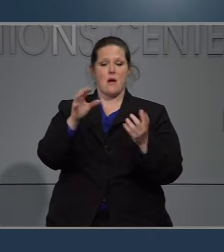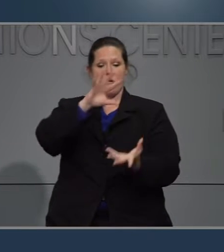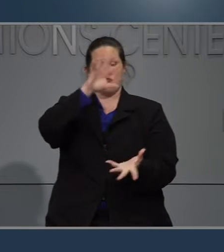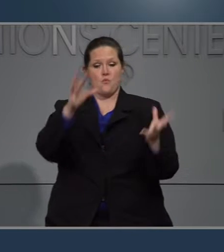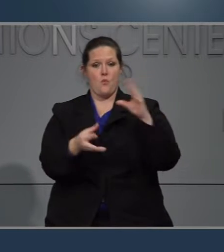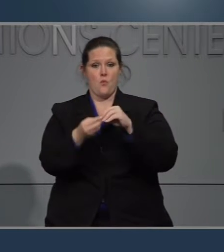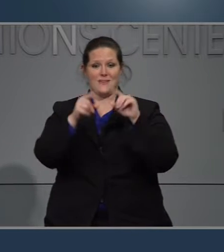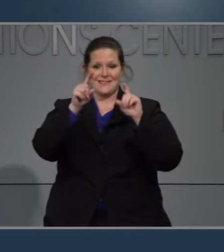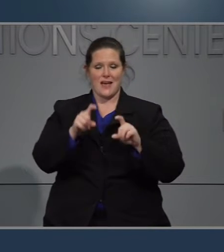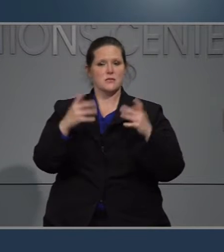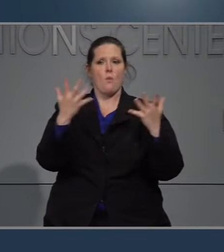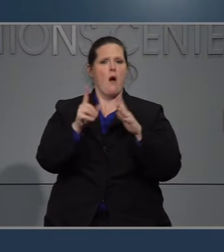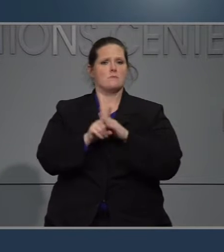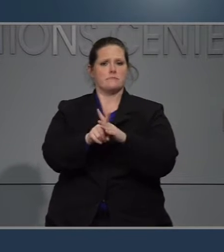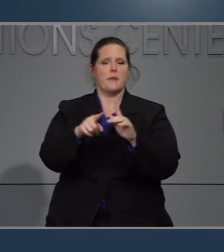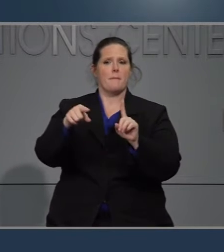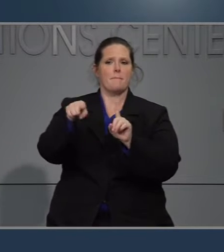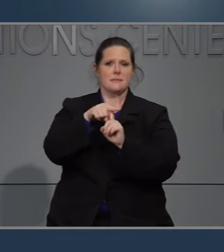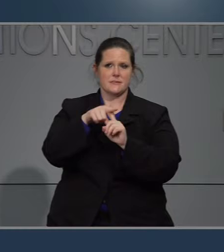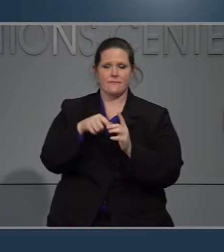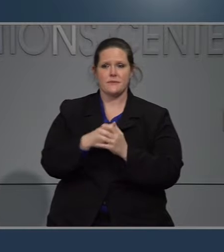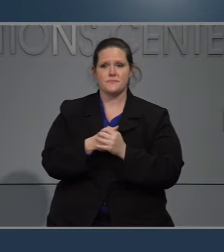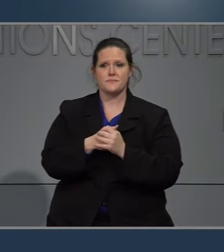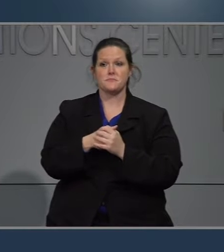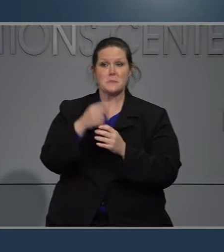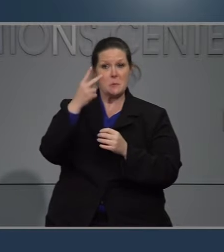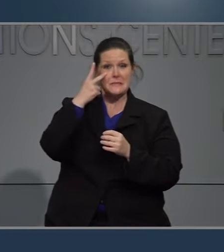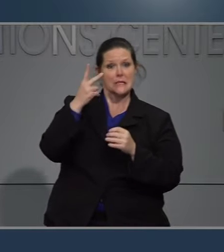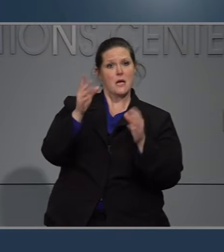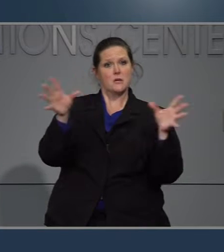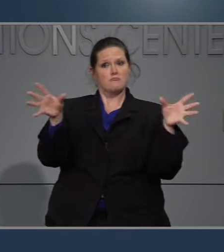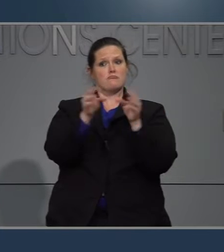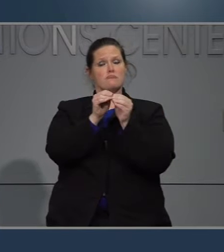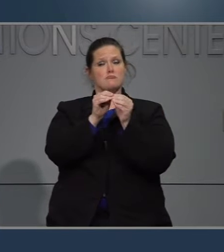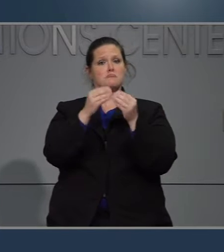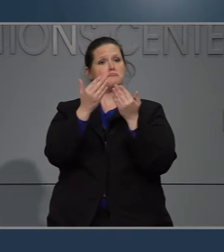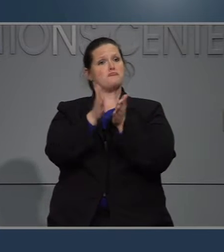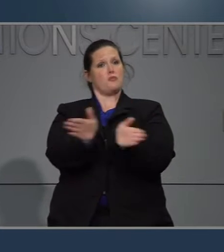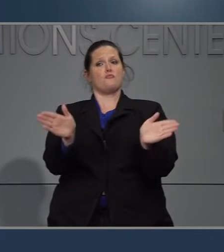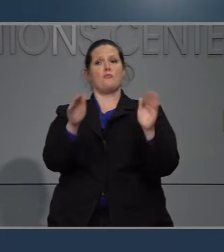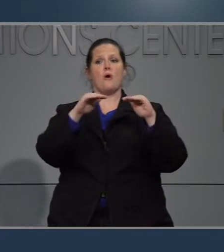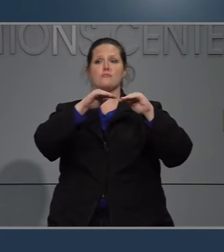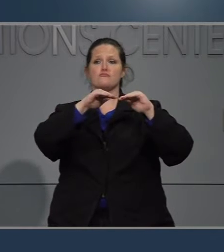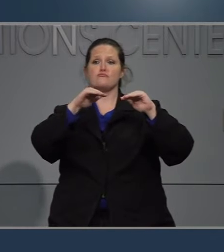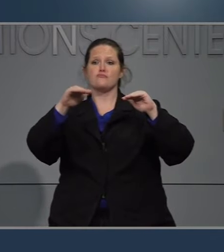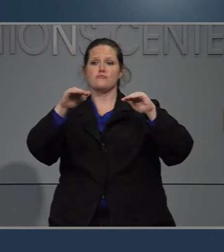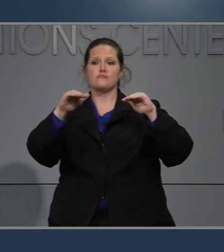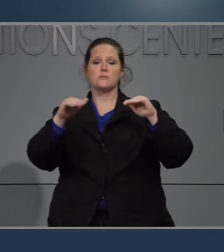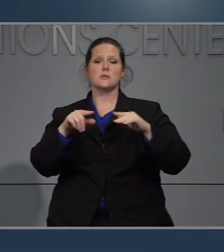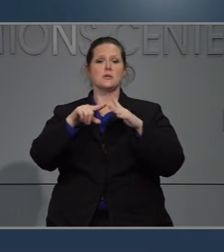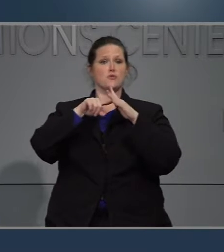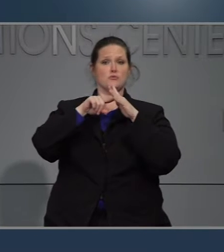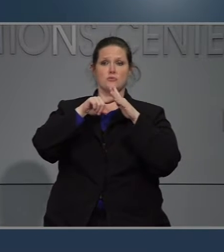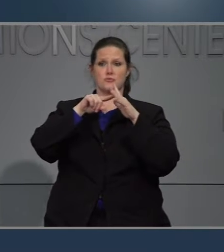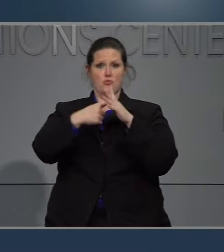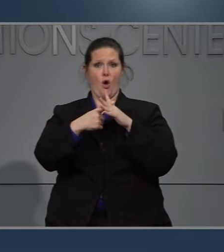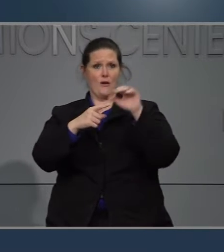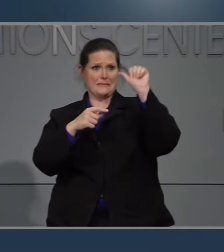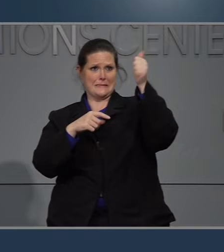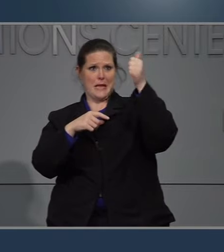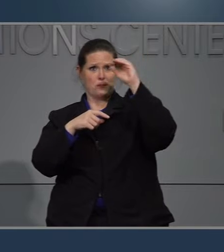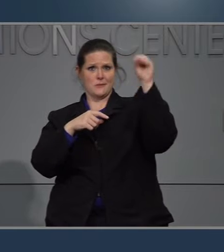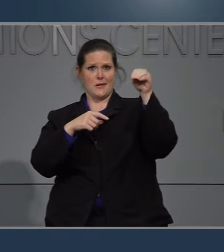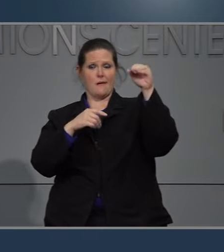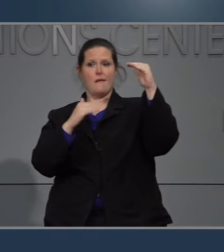en totalidad tiene una tendencia hacia abajo desde un 10% hasta 8%. Y aunque me gustaría ver que este número baje